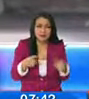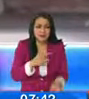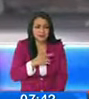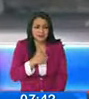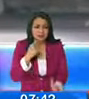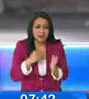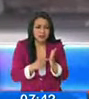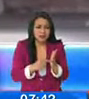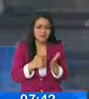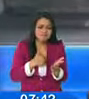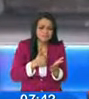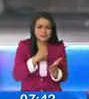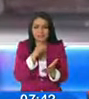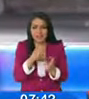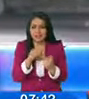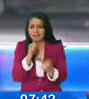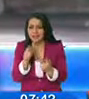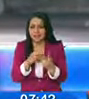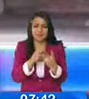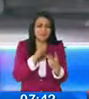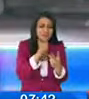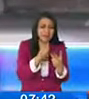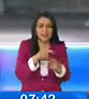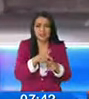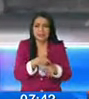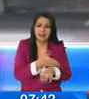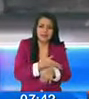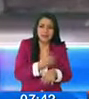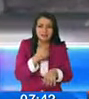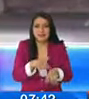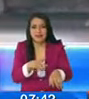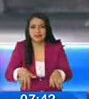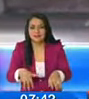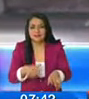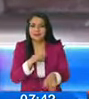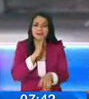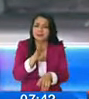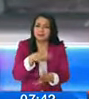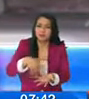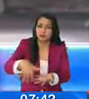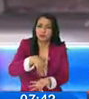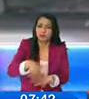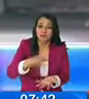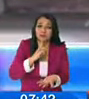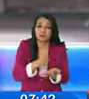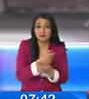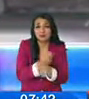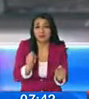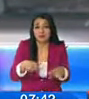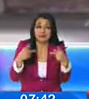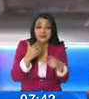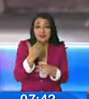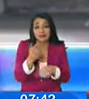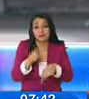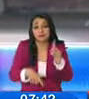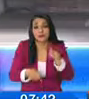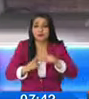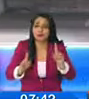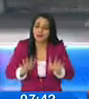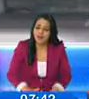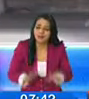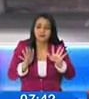que digo, ¿y por qué no hice esto? ¿Y por qué no hicimos eso? ¿Y por qué no vinimos más temprano? Y siempre te preguntas por eso, porque posiblemente podíamos sacar otra víctima. Pero así